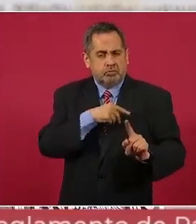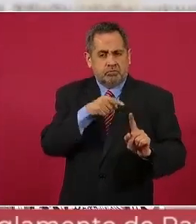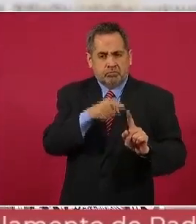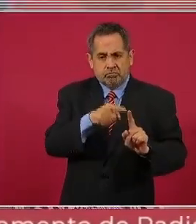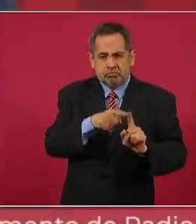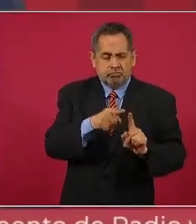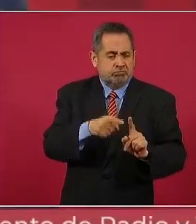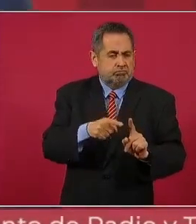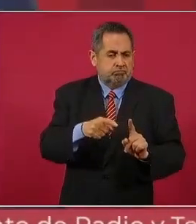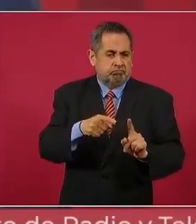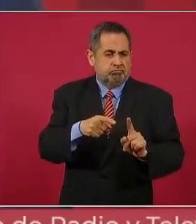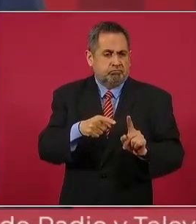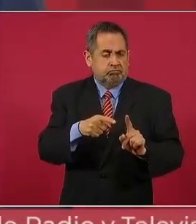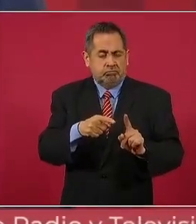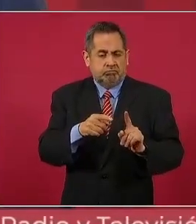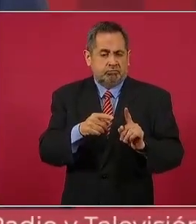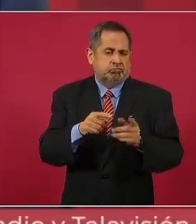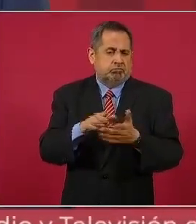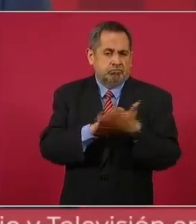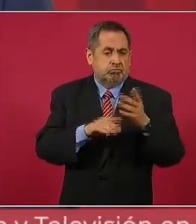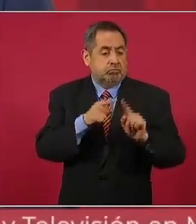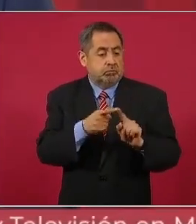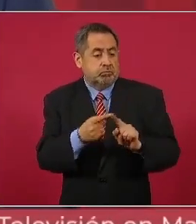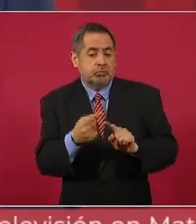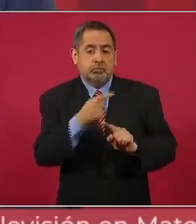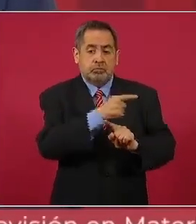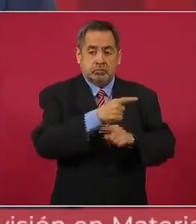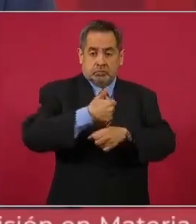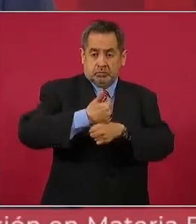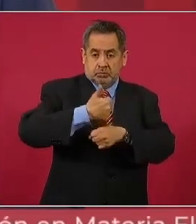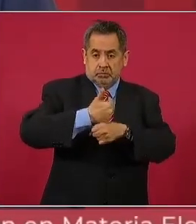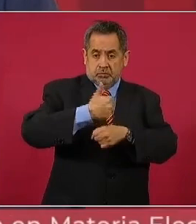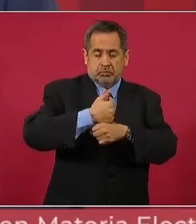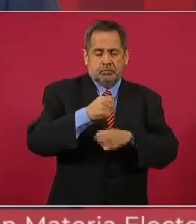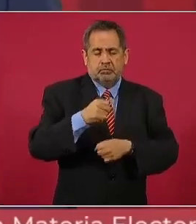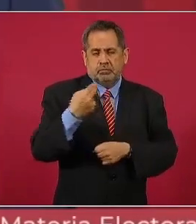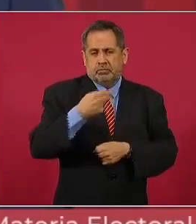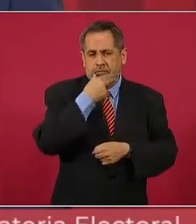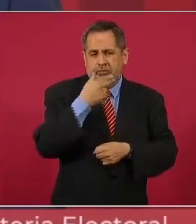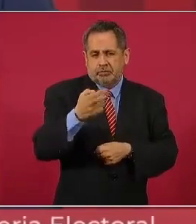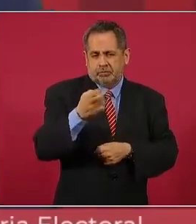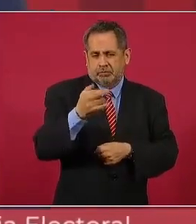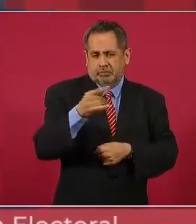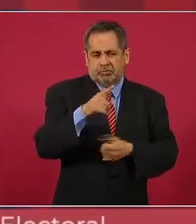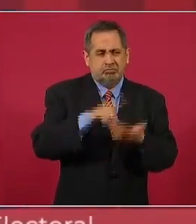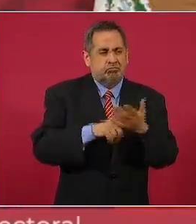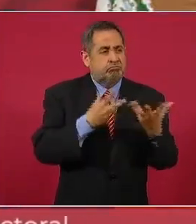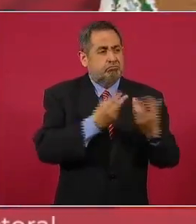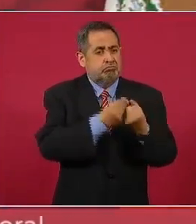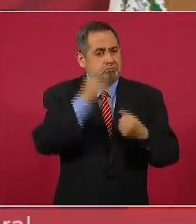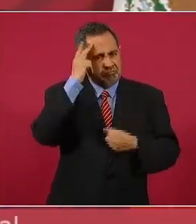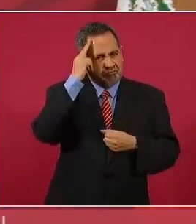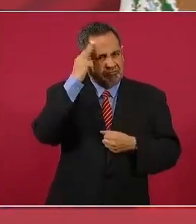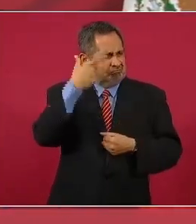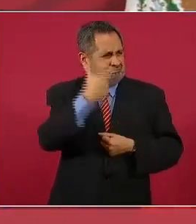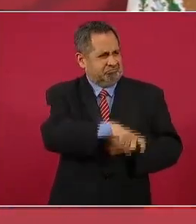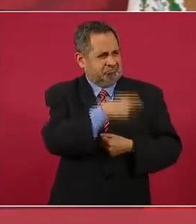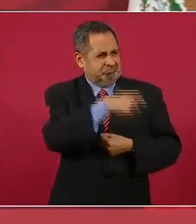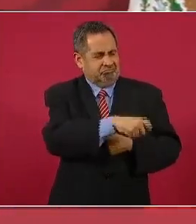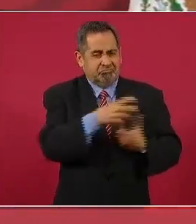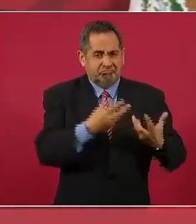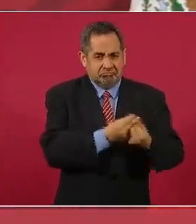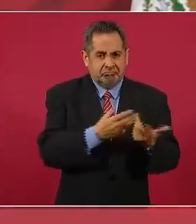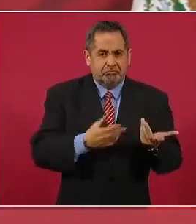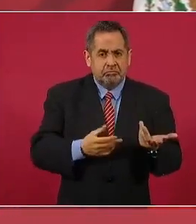Su abuelo, don Evaristo, era porfirista, y hasta le escribía a Porfirio